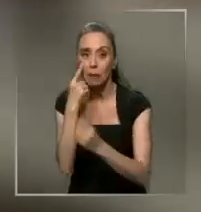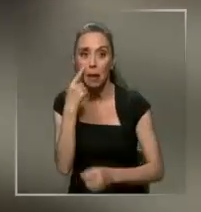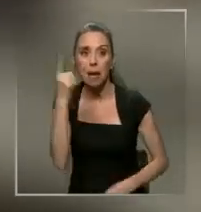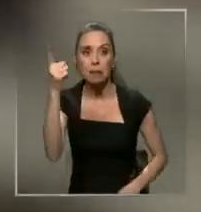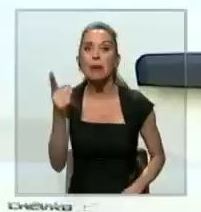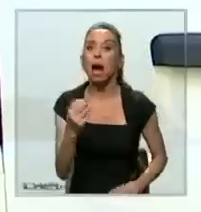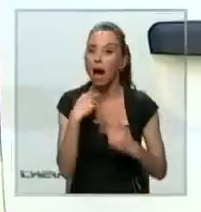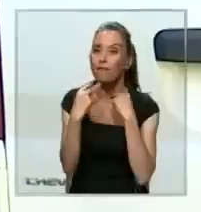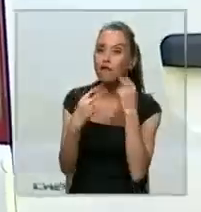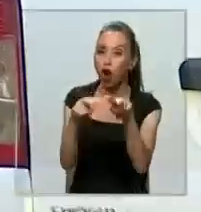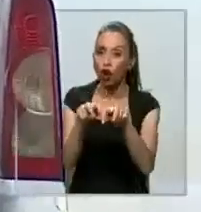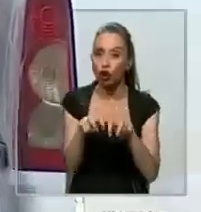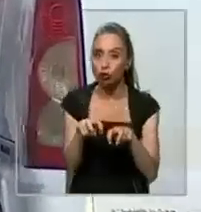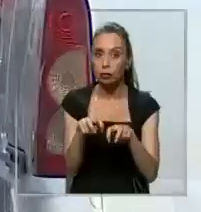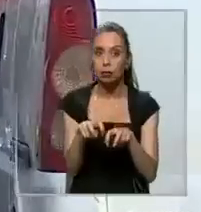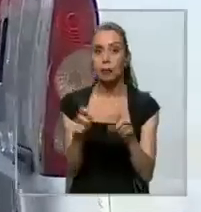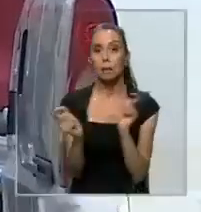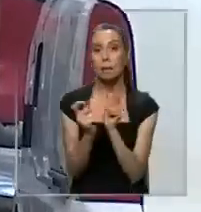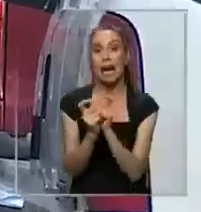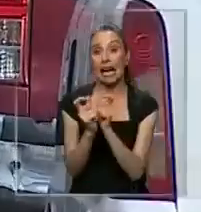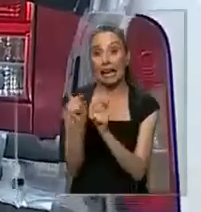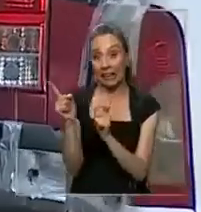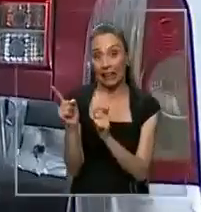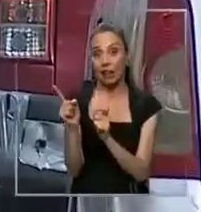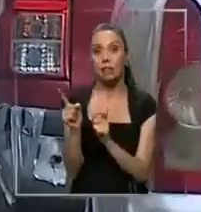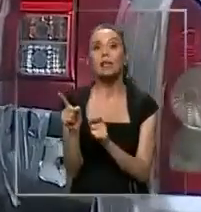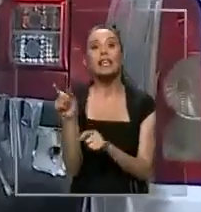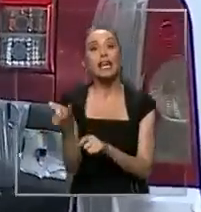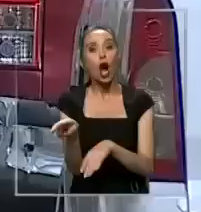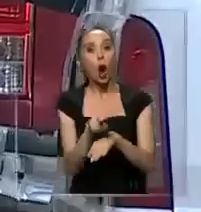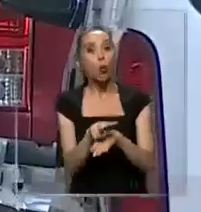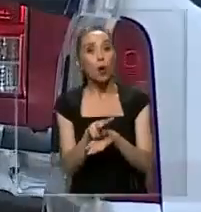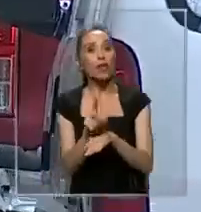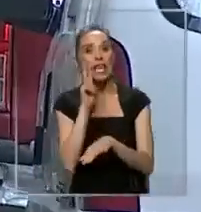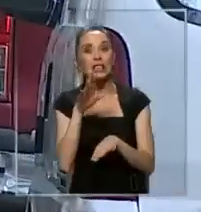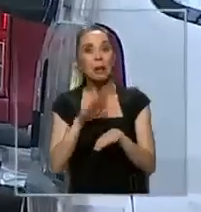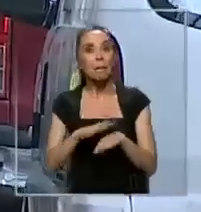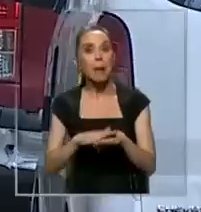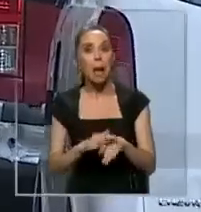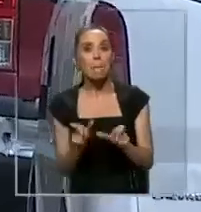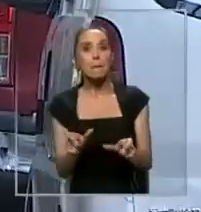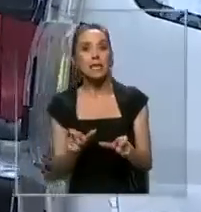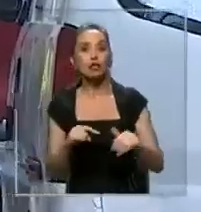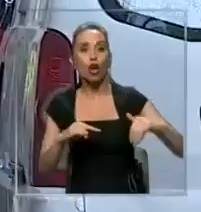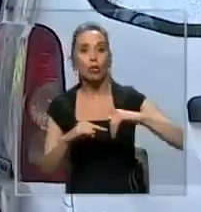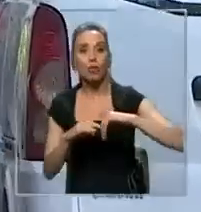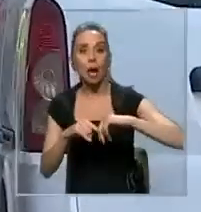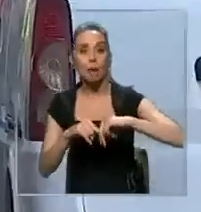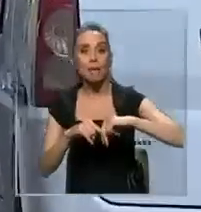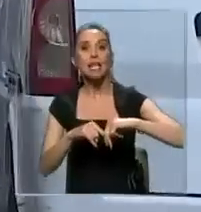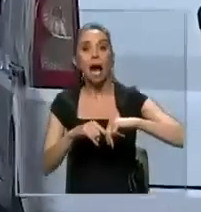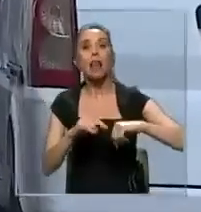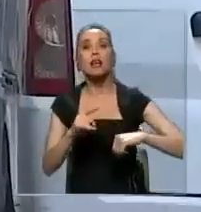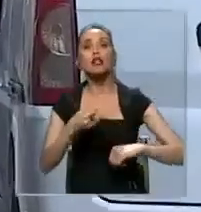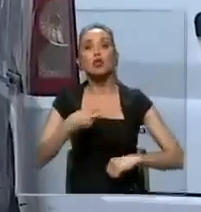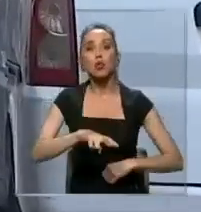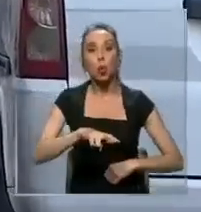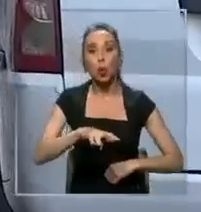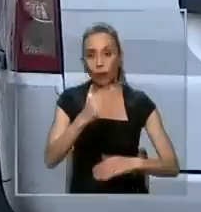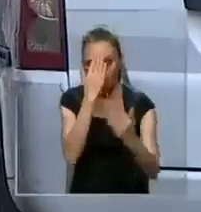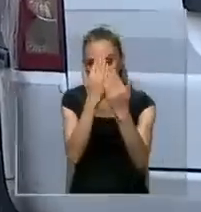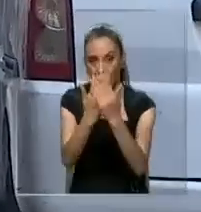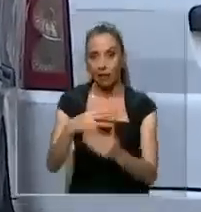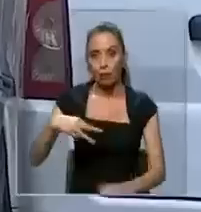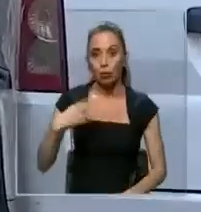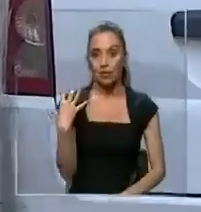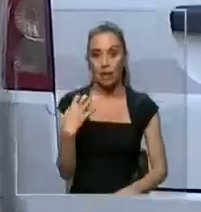cacha. Se trata de cuidadores informales de vehículos que se ubican en los alrededores del terminal de buses sur, justo frente a la